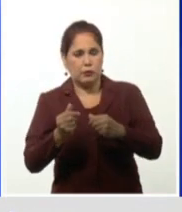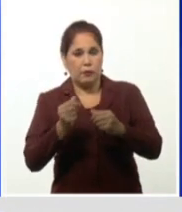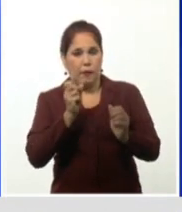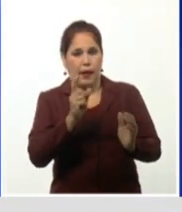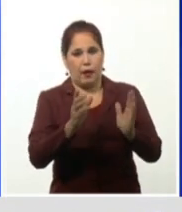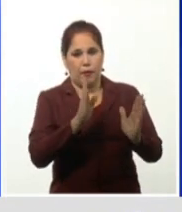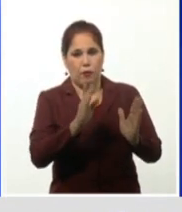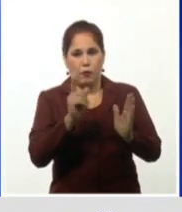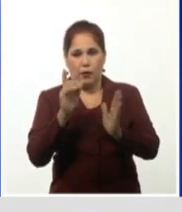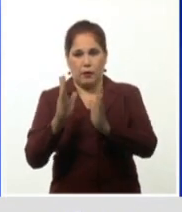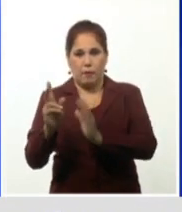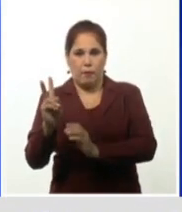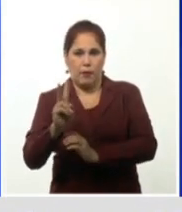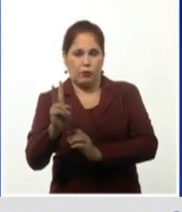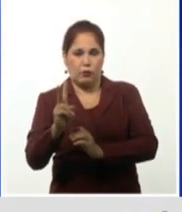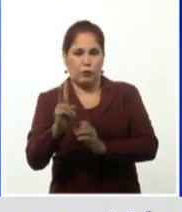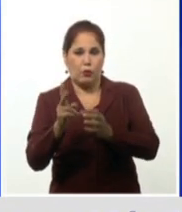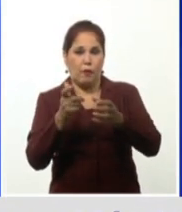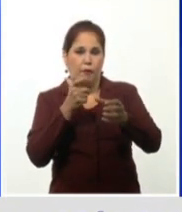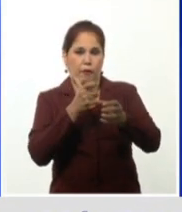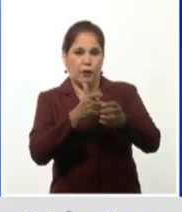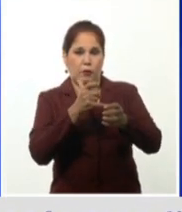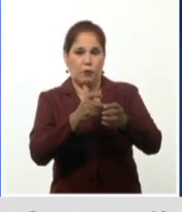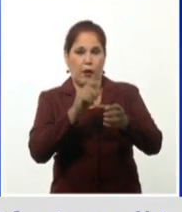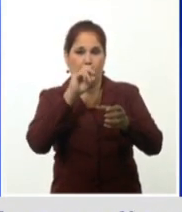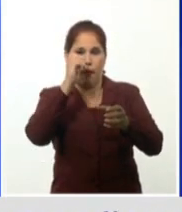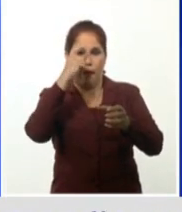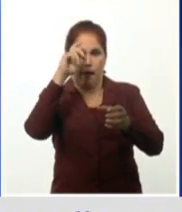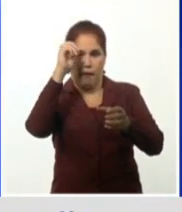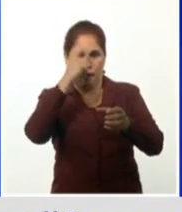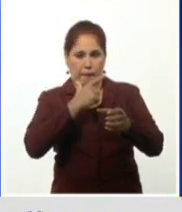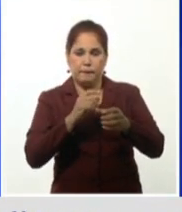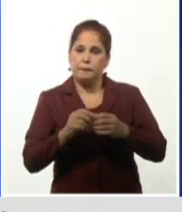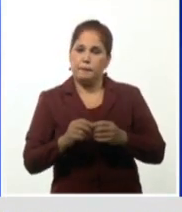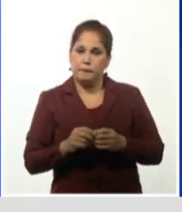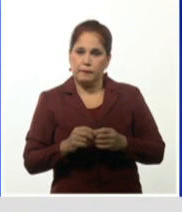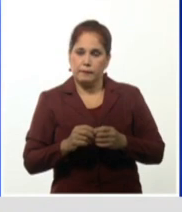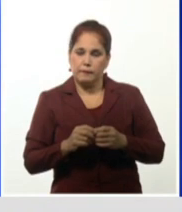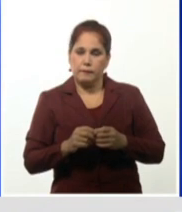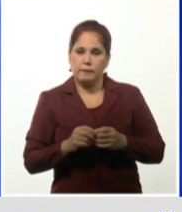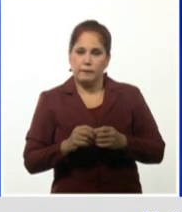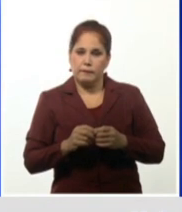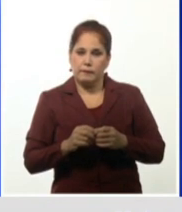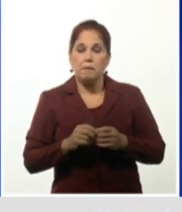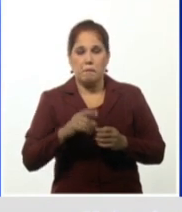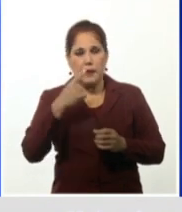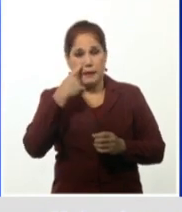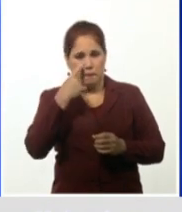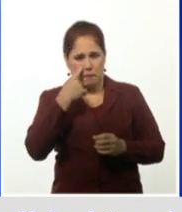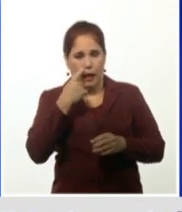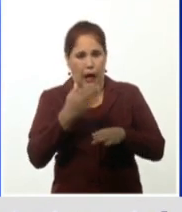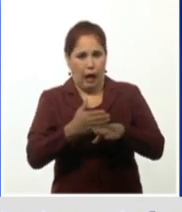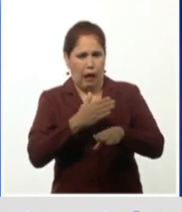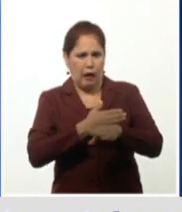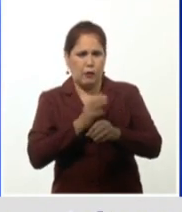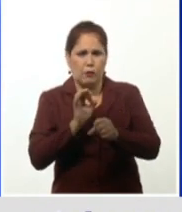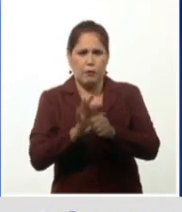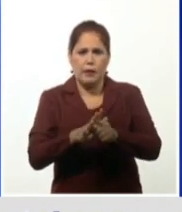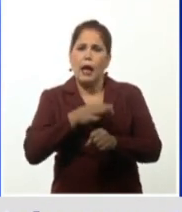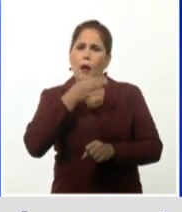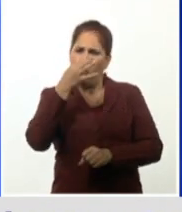2 del candidato vacunal anti-COVID-19 Abdala? Sí, Gisela, antes de comenzar quería